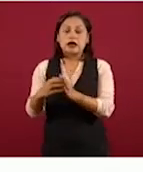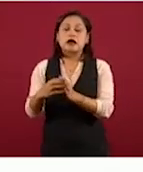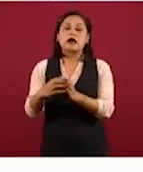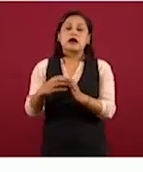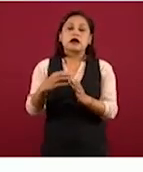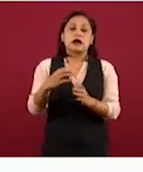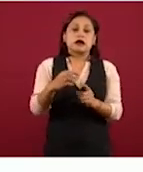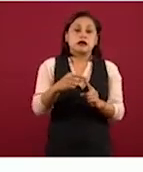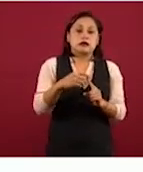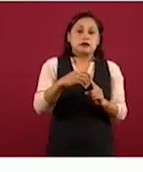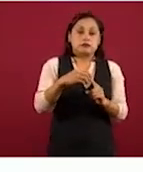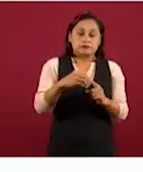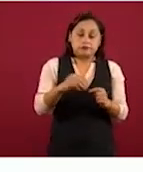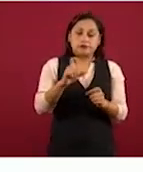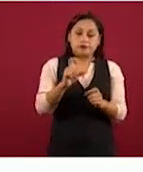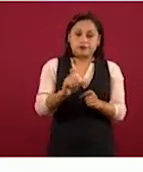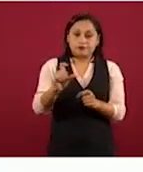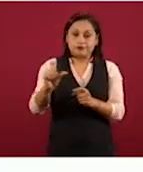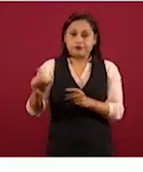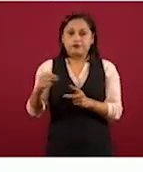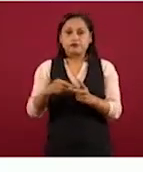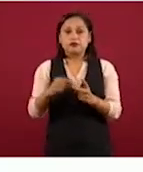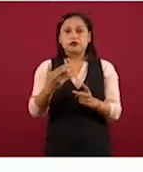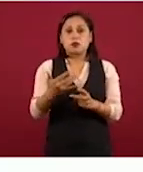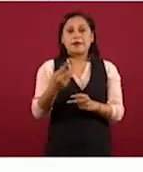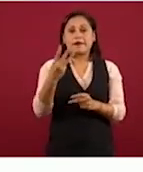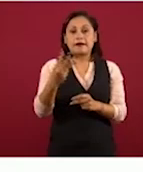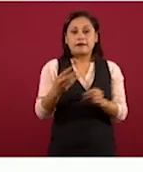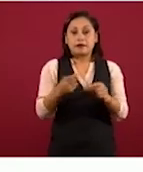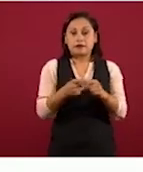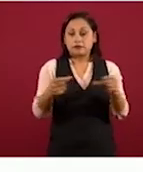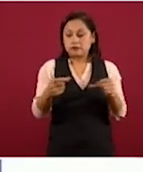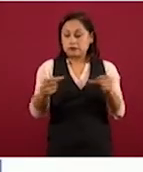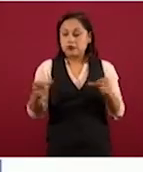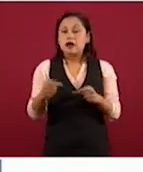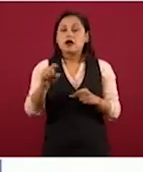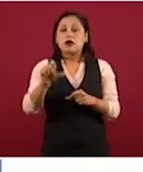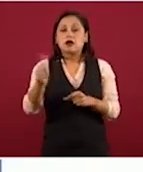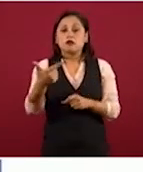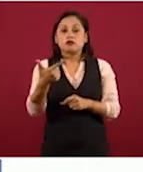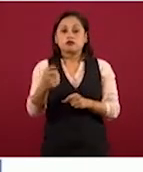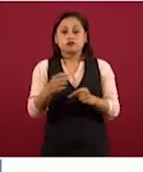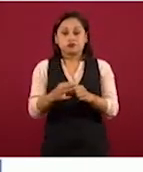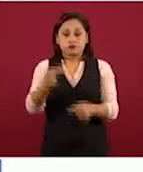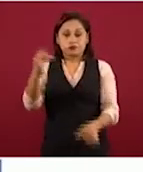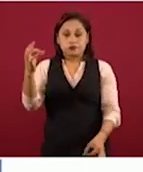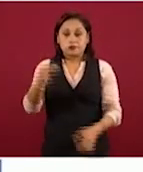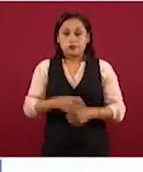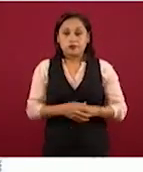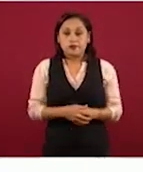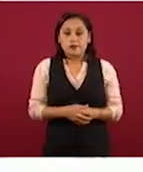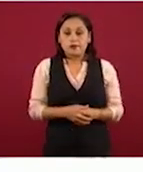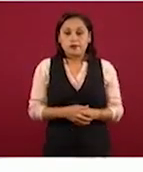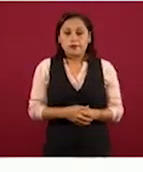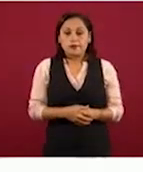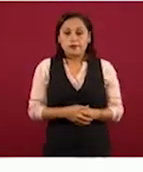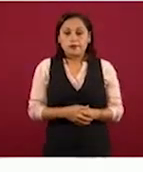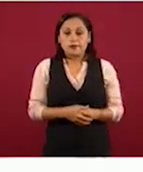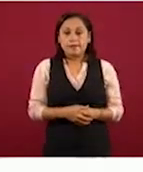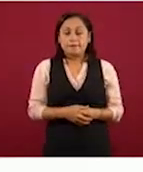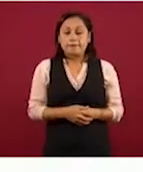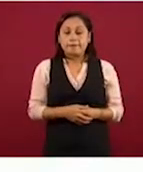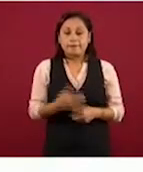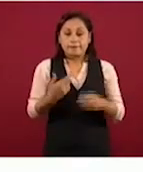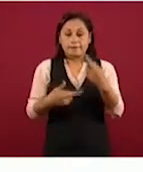12 aditamentos, 18 armas largas, es como pasan el armamento. La que sigue. Deje el auto. Regrésenla, por